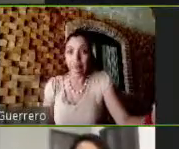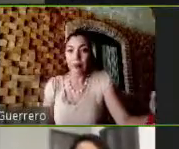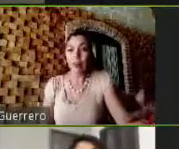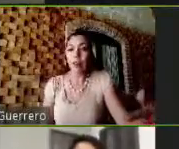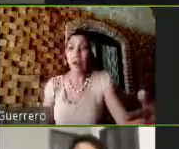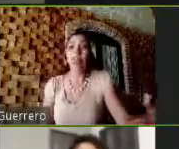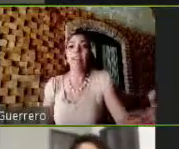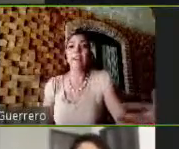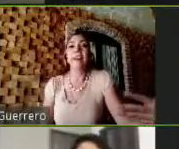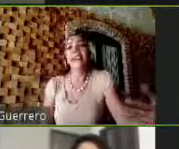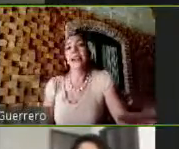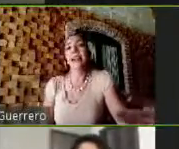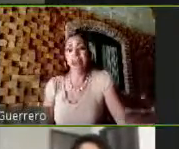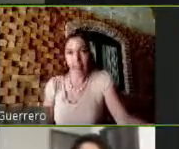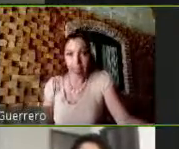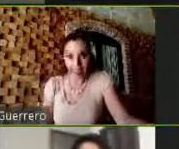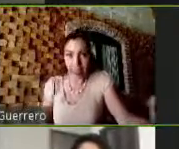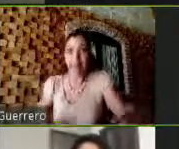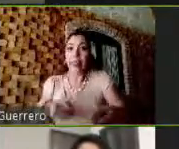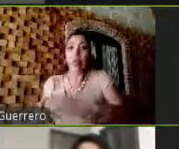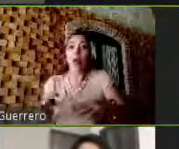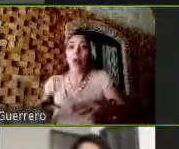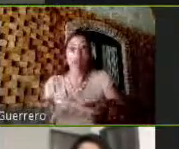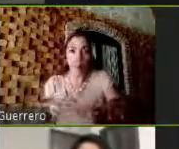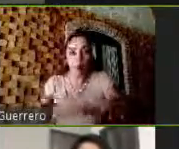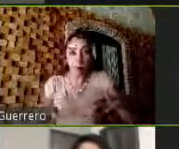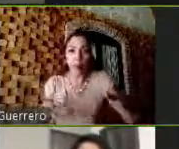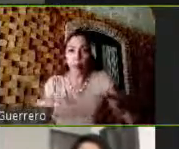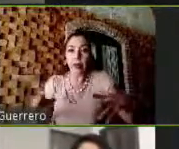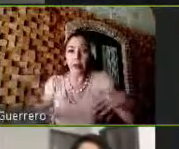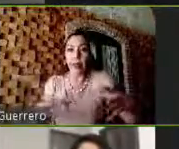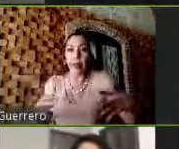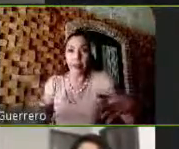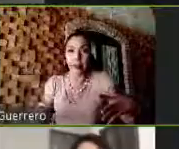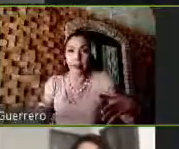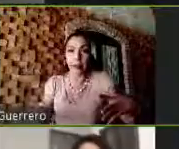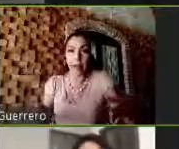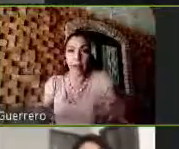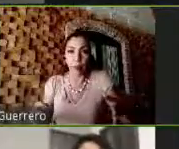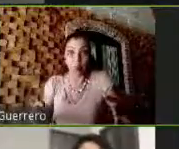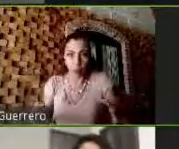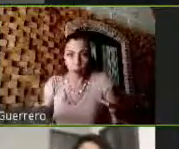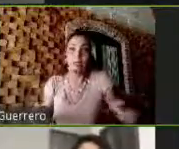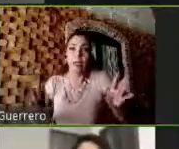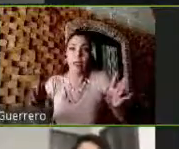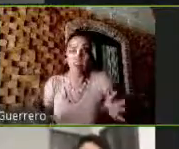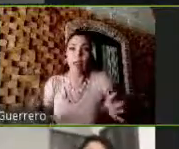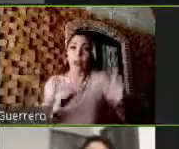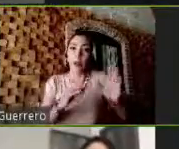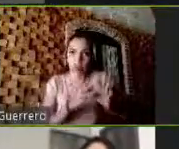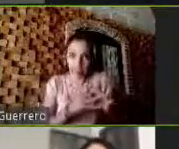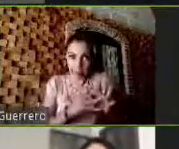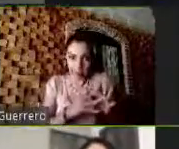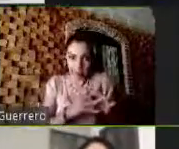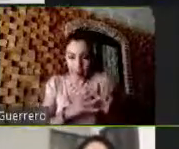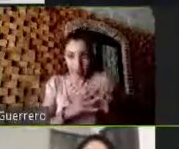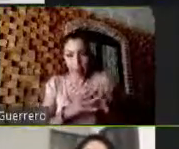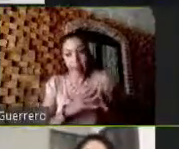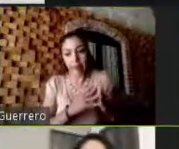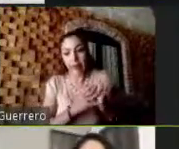clara, no te definían nada de lo que hemos podido ahorita ver a bote pronto, insisto, no hay